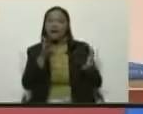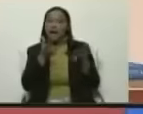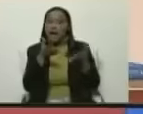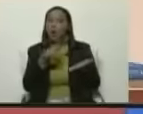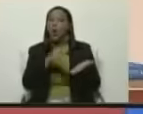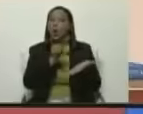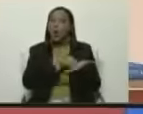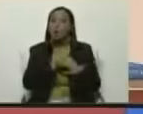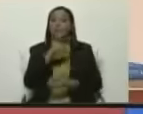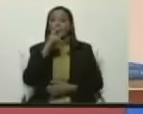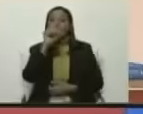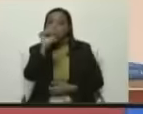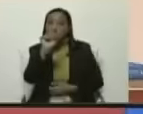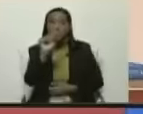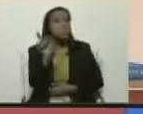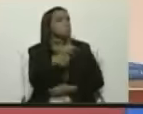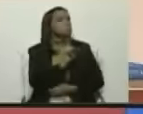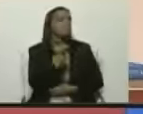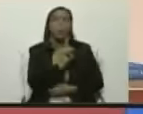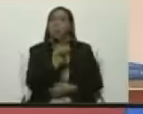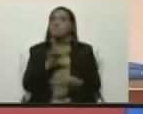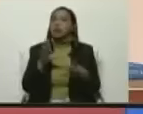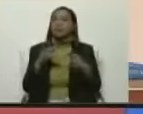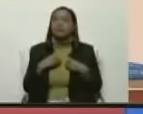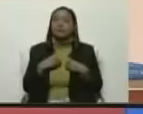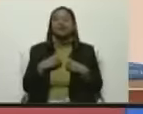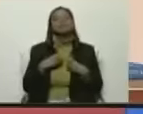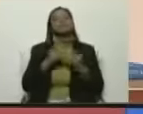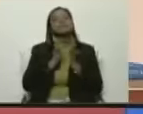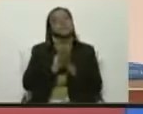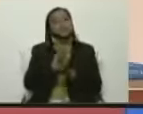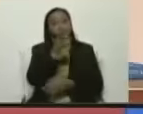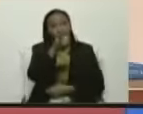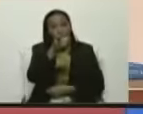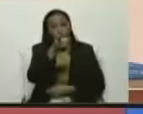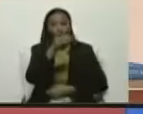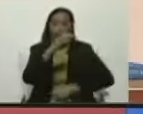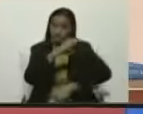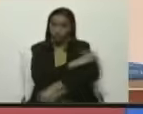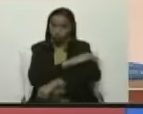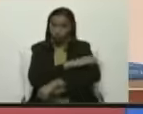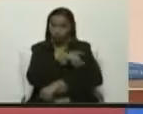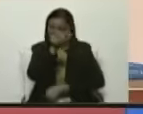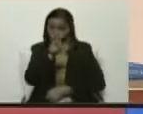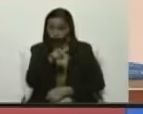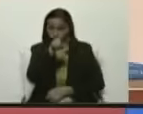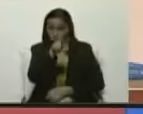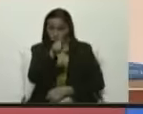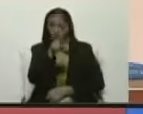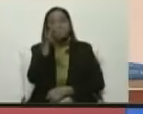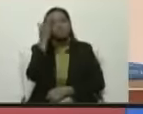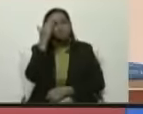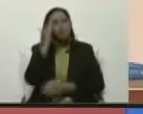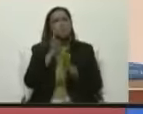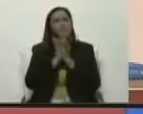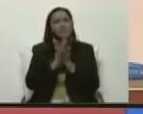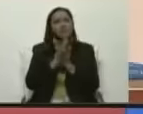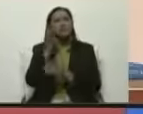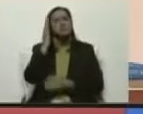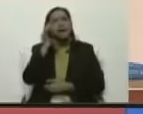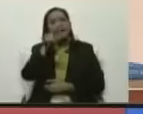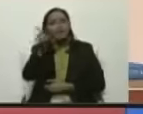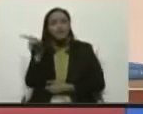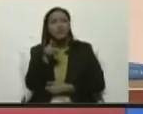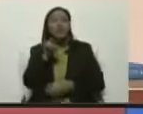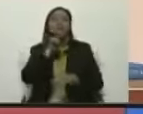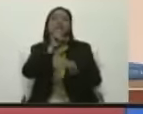opositor. Esta gente lo está engañando a usted, lo está manipulando, lo quiere llevar a una espiral de violencia que van a